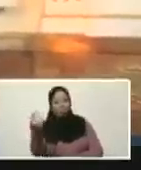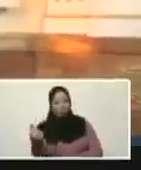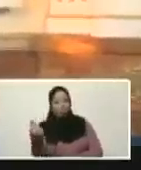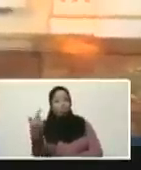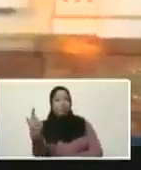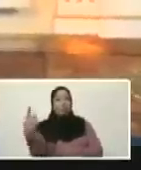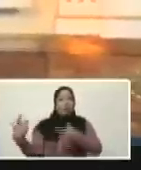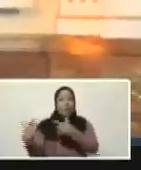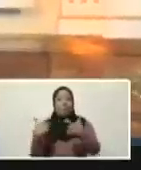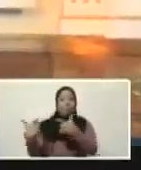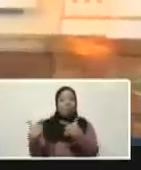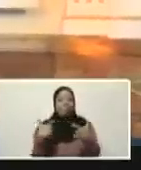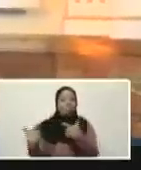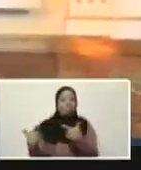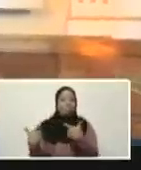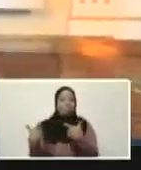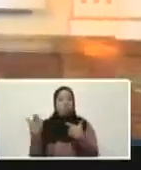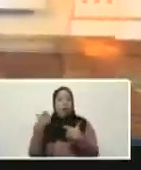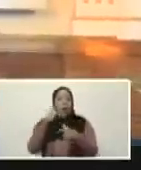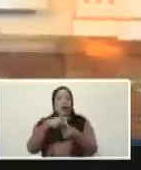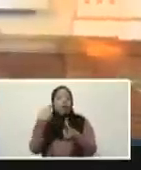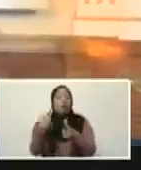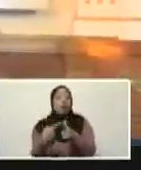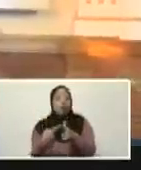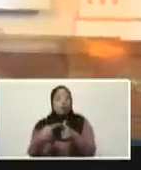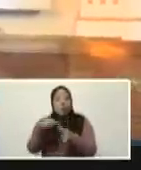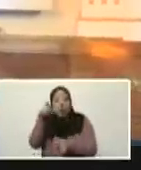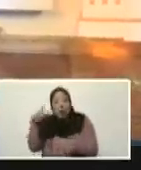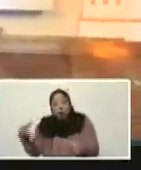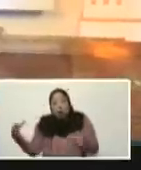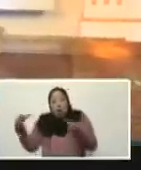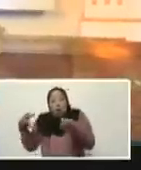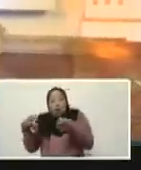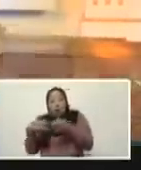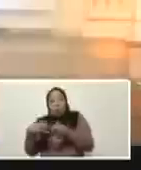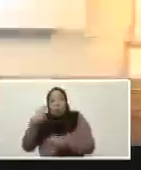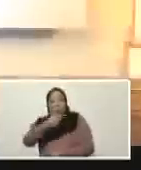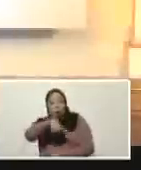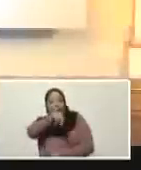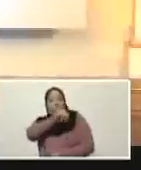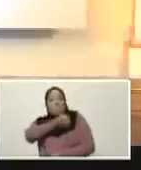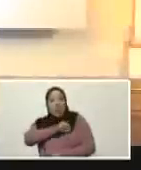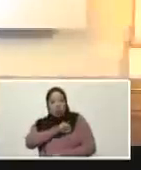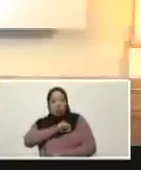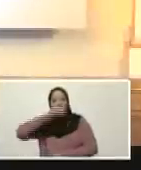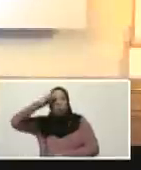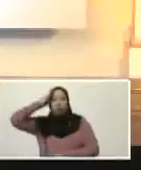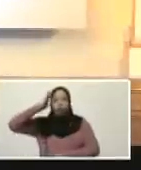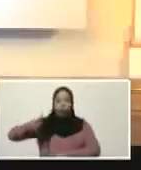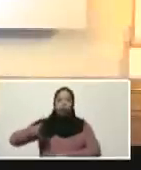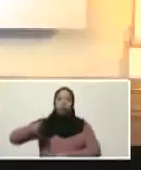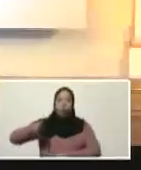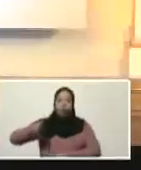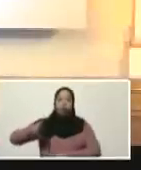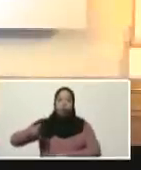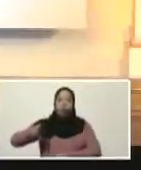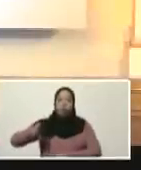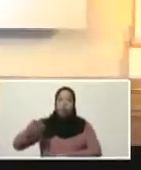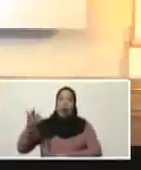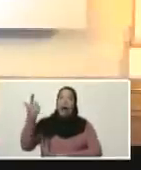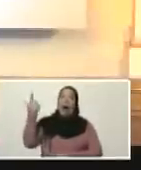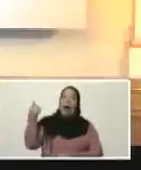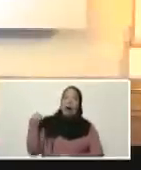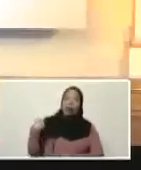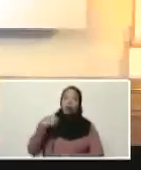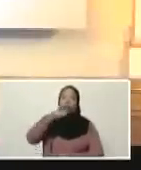muy conveniente para el ejército imperial español que entonces encabezaba